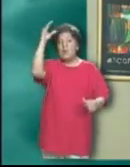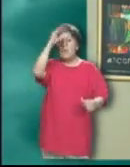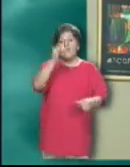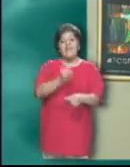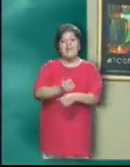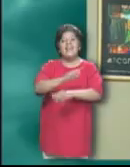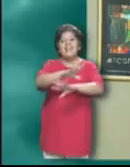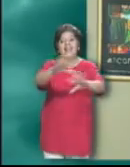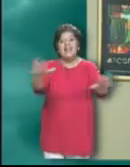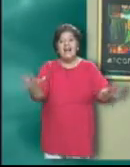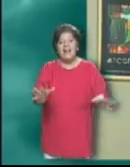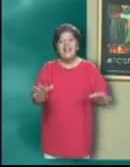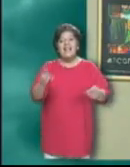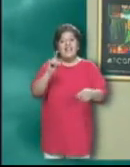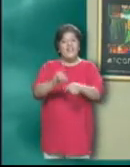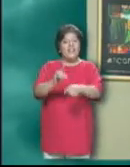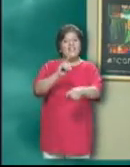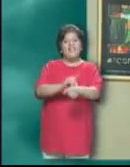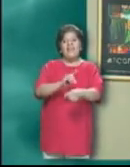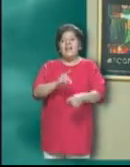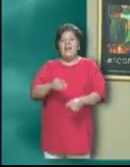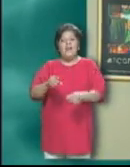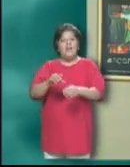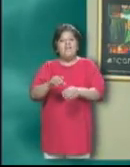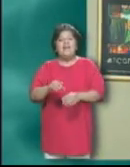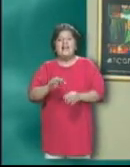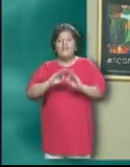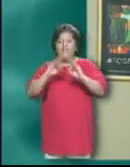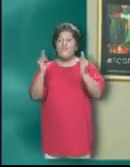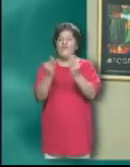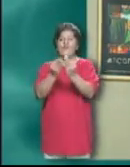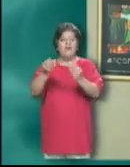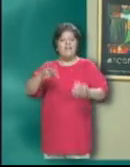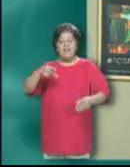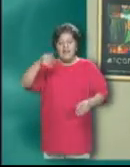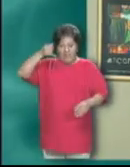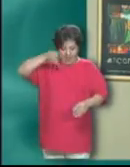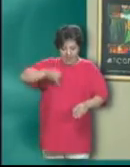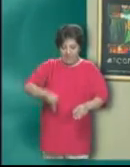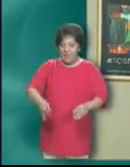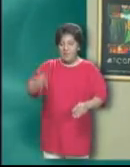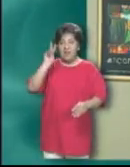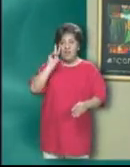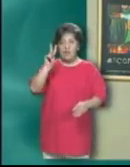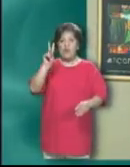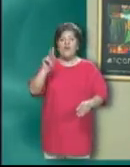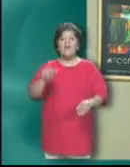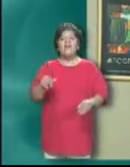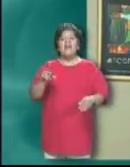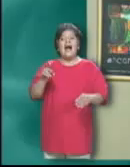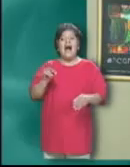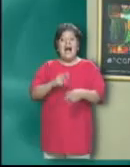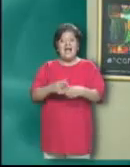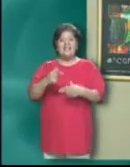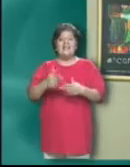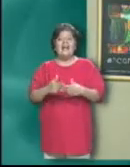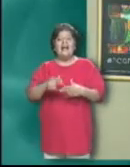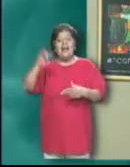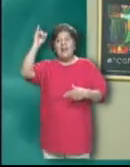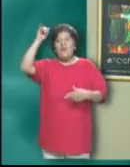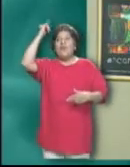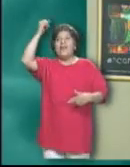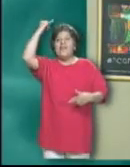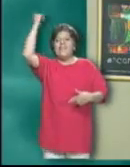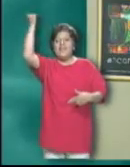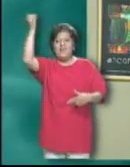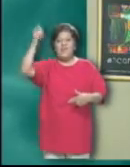integral a partir no solamente de los procesos de introspección, sino de la manifestación creativa y